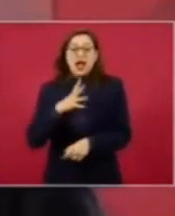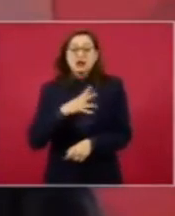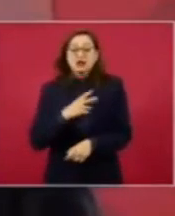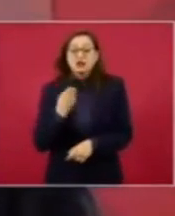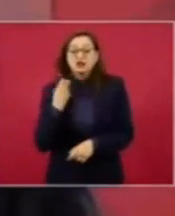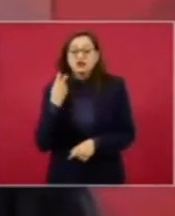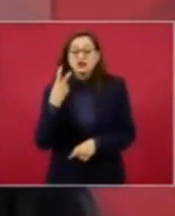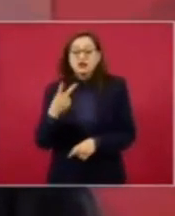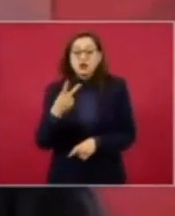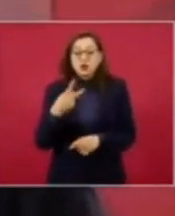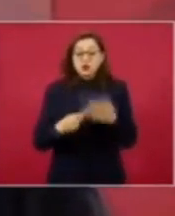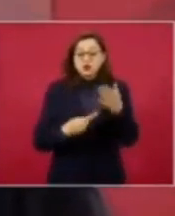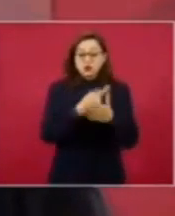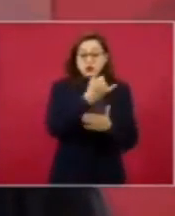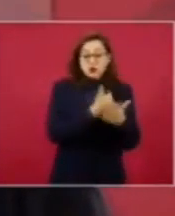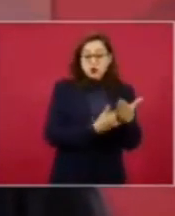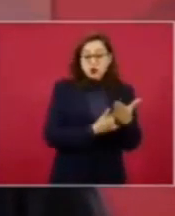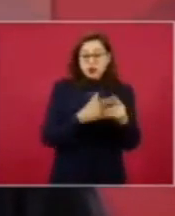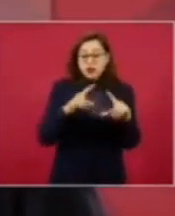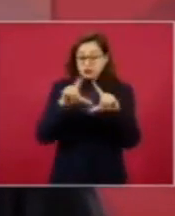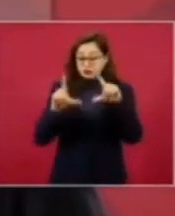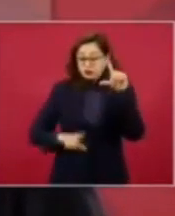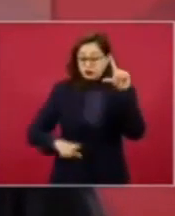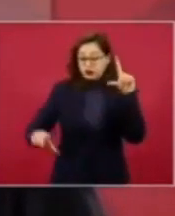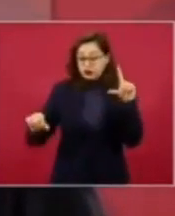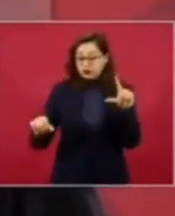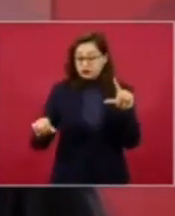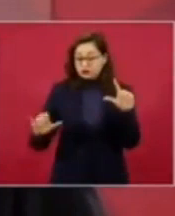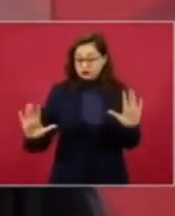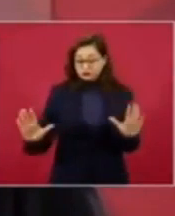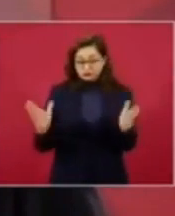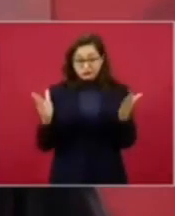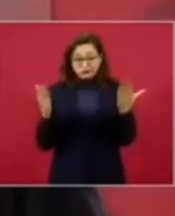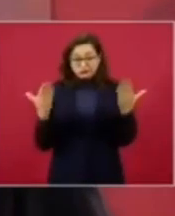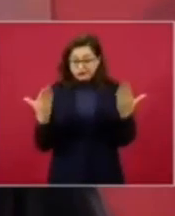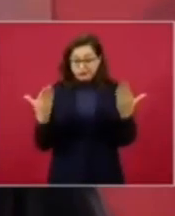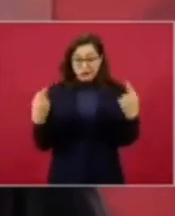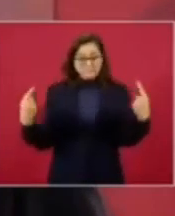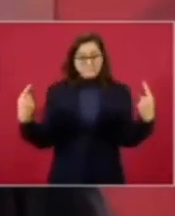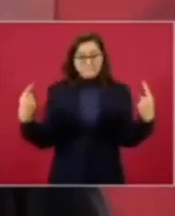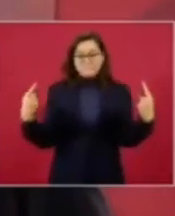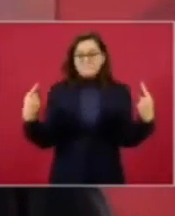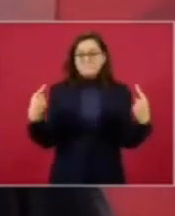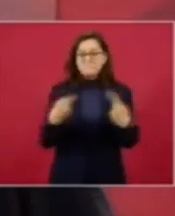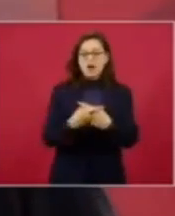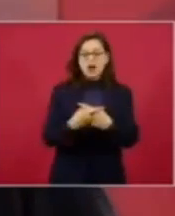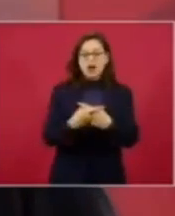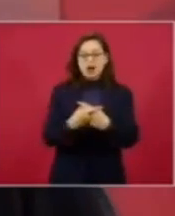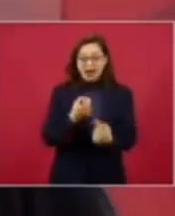distintos y contrapuestos. Eso es lo que está en el debate.